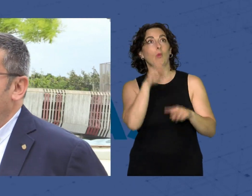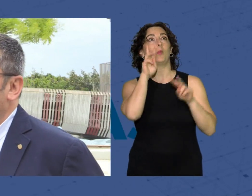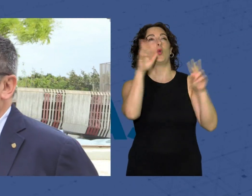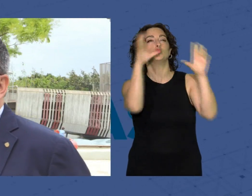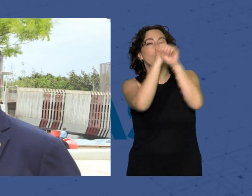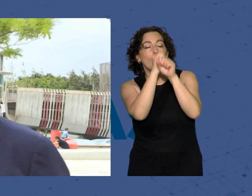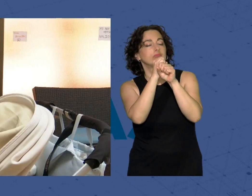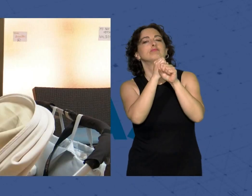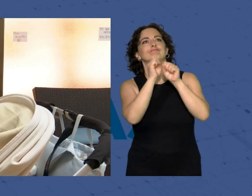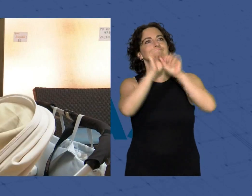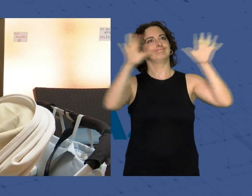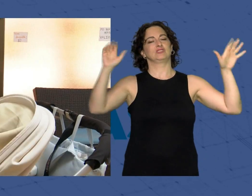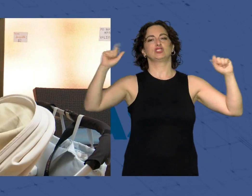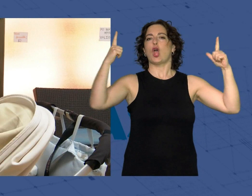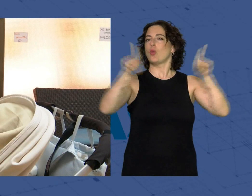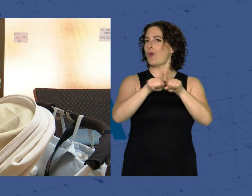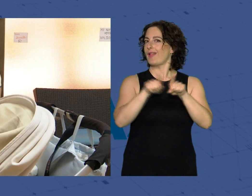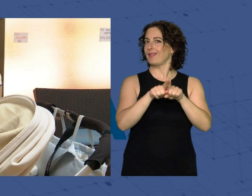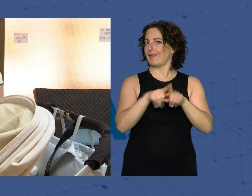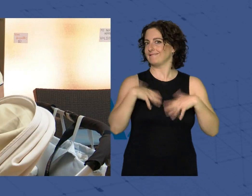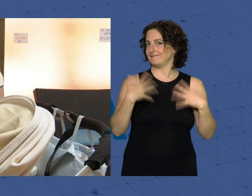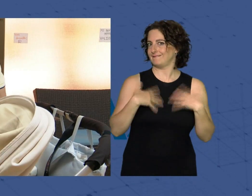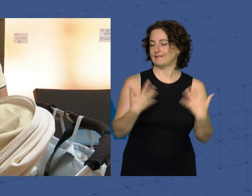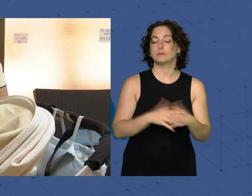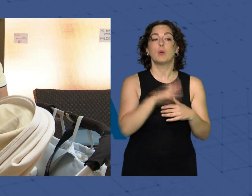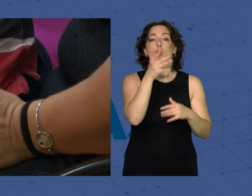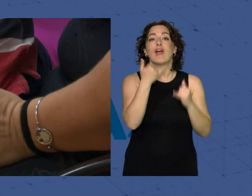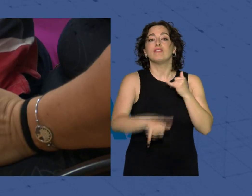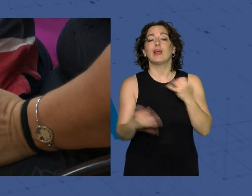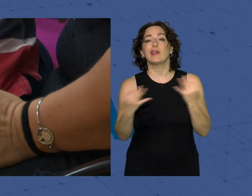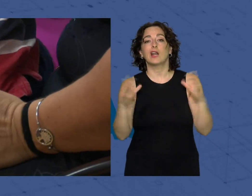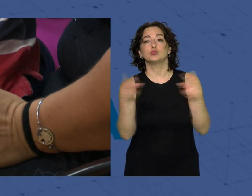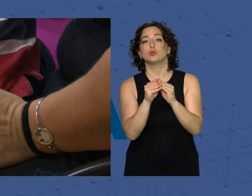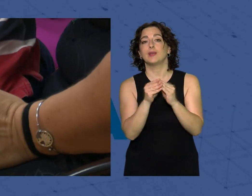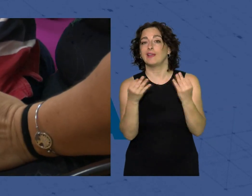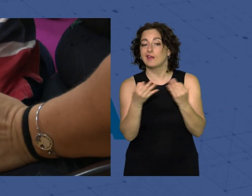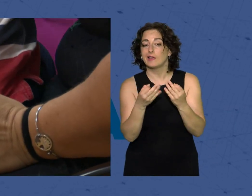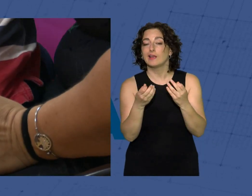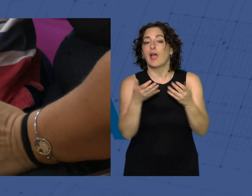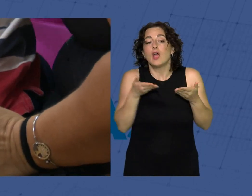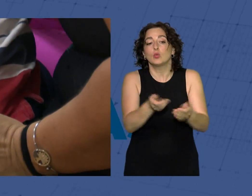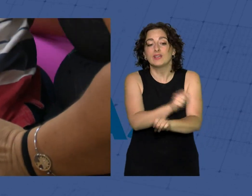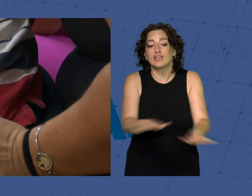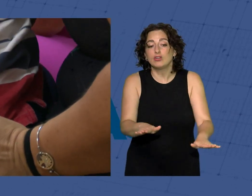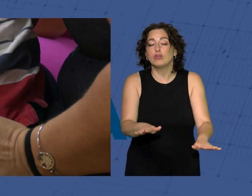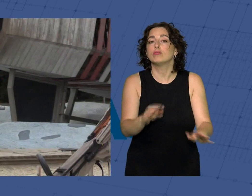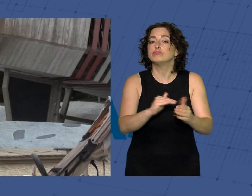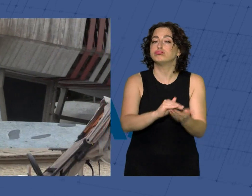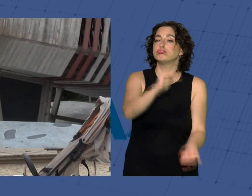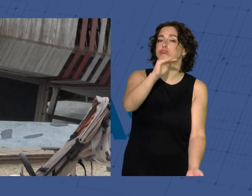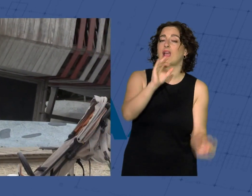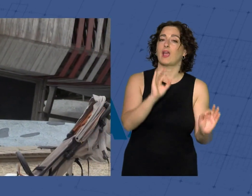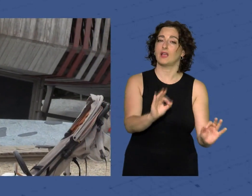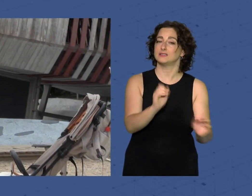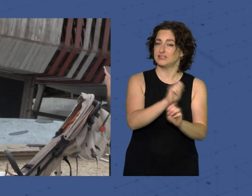cielo nublado, lo vean soleado como lo ven nuestros niños. Porque al final todo se resume en eso, en ayudar a los niños a crecer como los